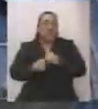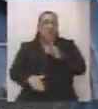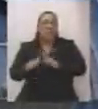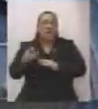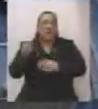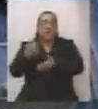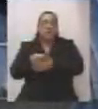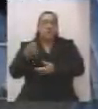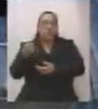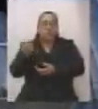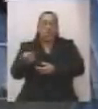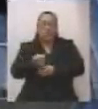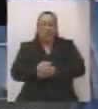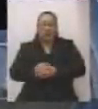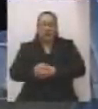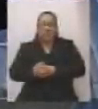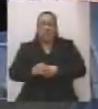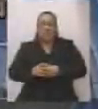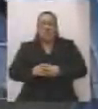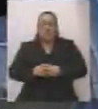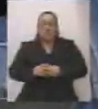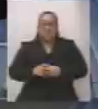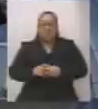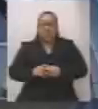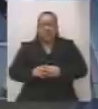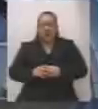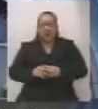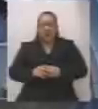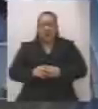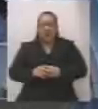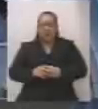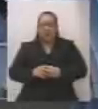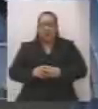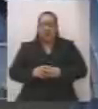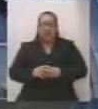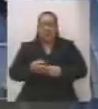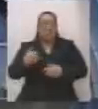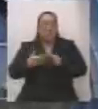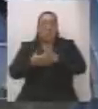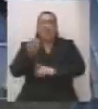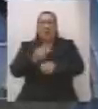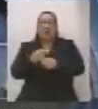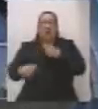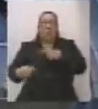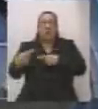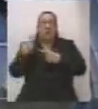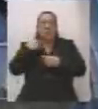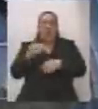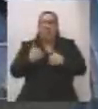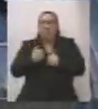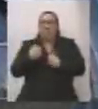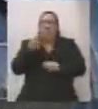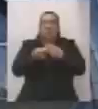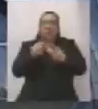mayores salarios que vas a tener que pagarme. Y de repente yo me voy a trabajar con la competencia y entonces pierdes completamente